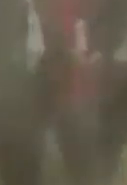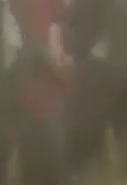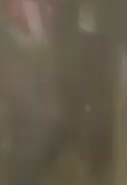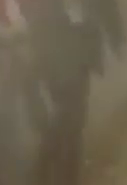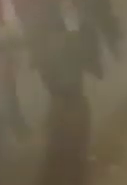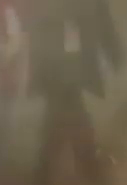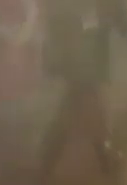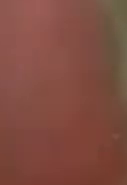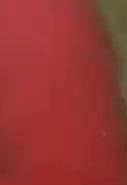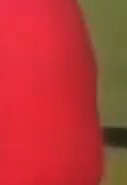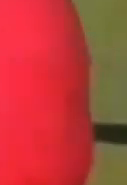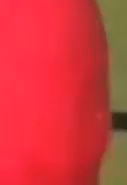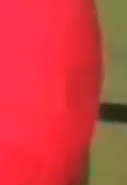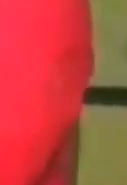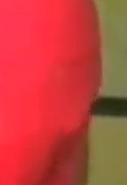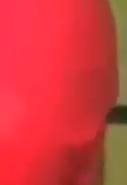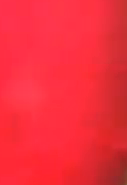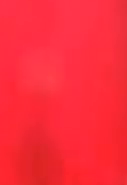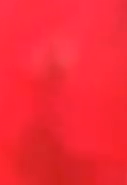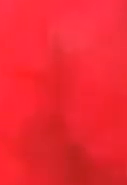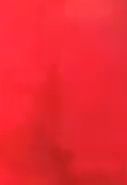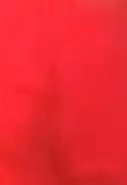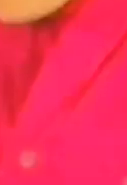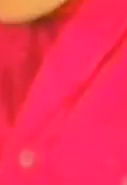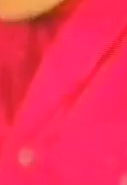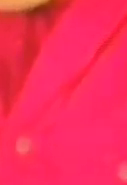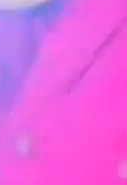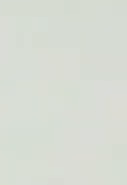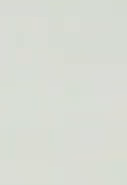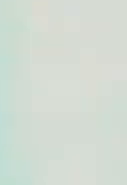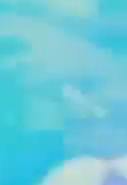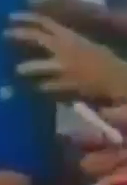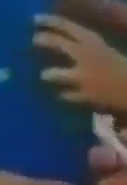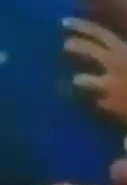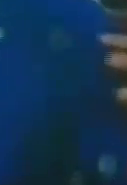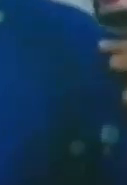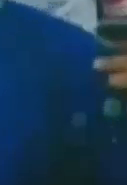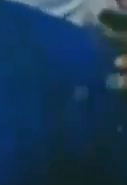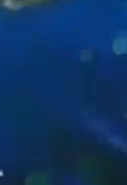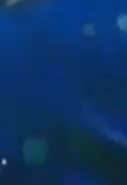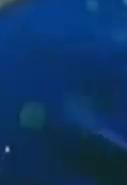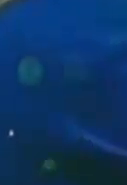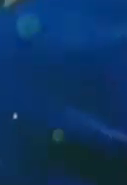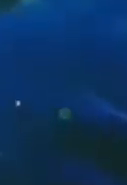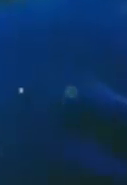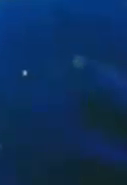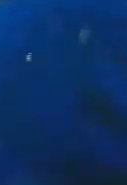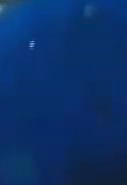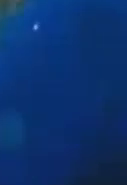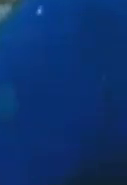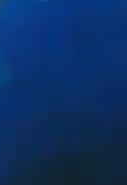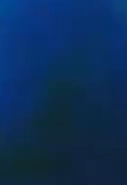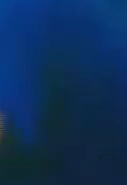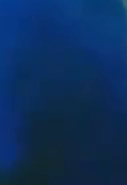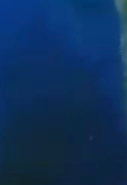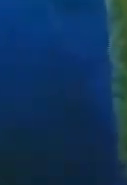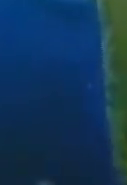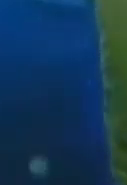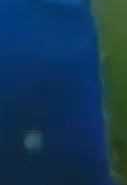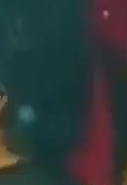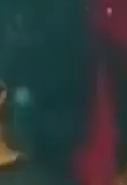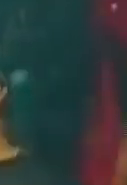revolucionario. Amigo, no solo en lo personal, sino amigo de este pueblo, amigo de esta tierra y amigos y hermanos